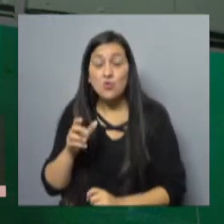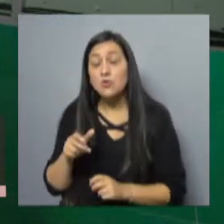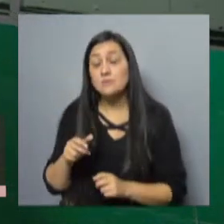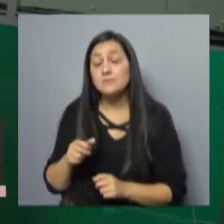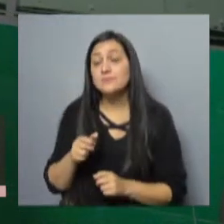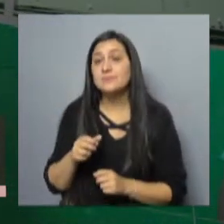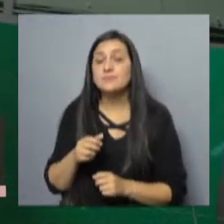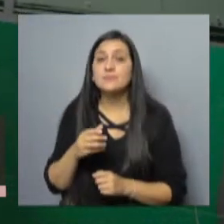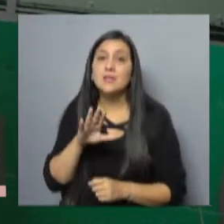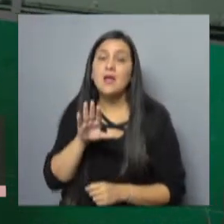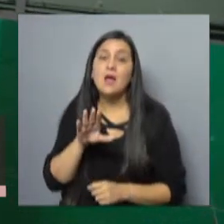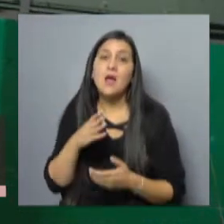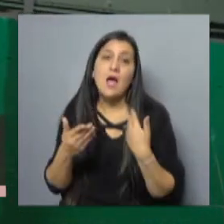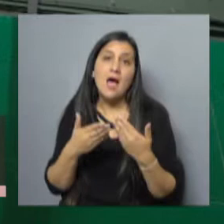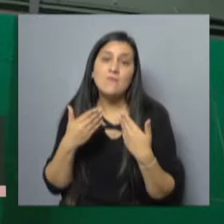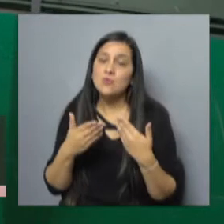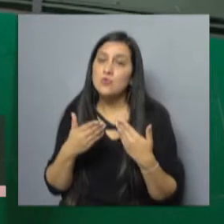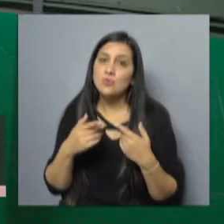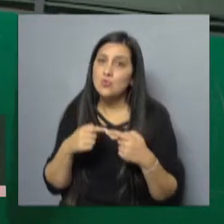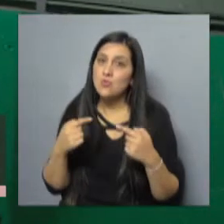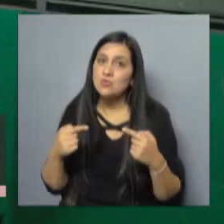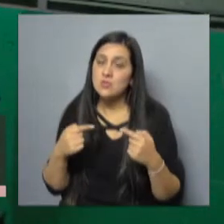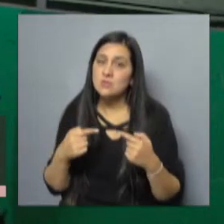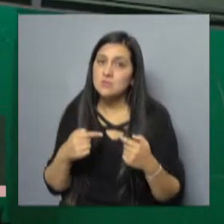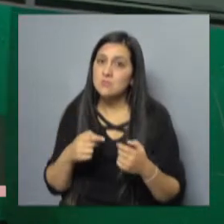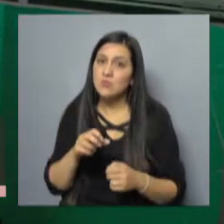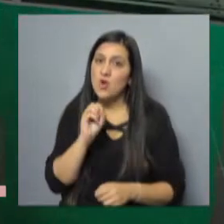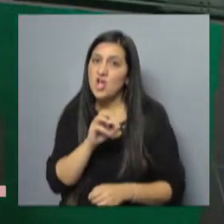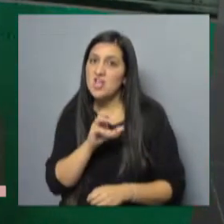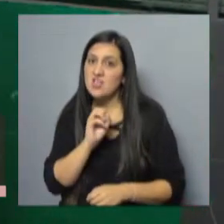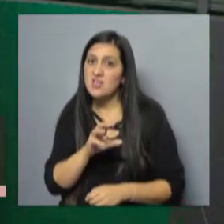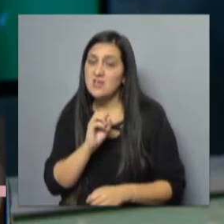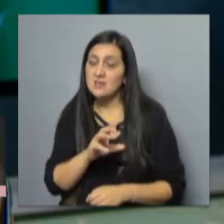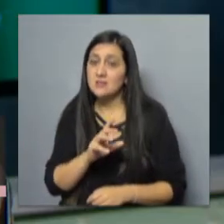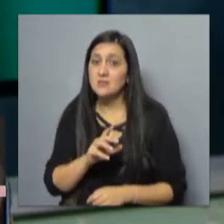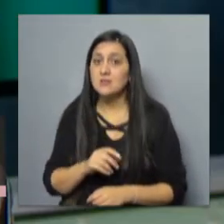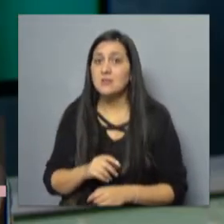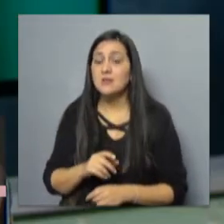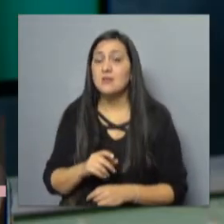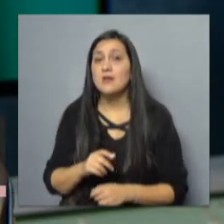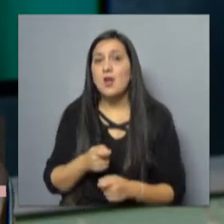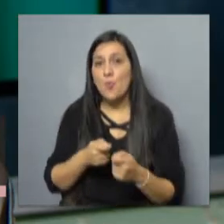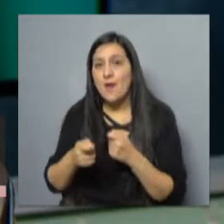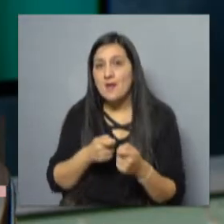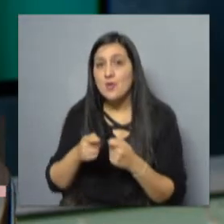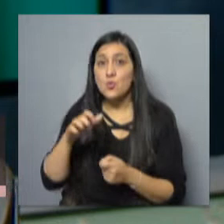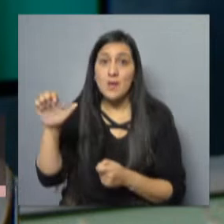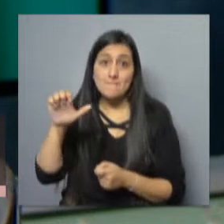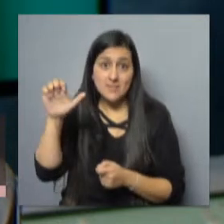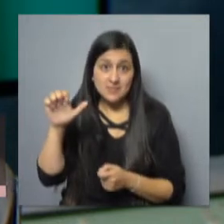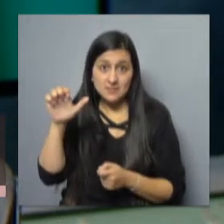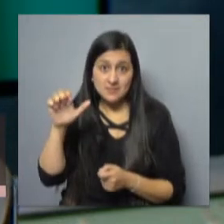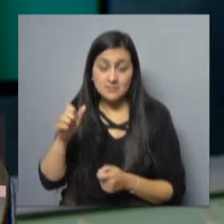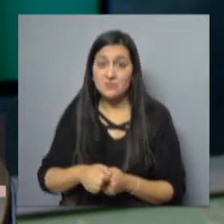un punto de vistas muy críticos llegó a hablar incluso de fraude en ciertos manejos de una empresa fue despedido los